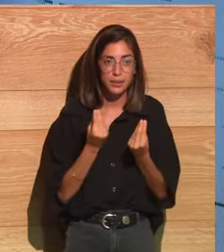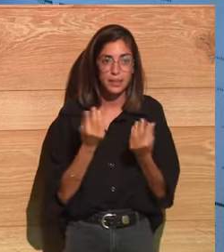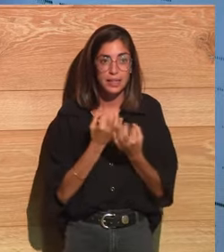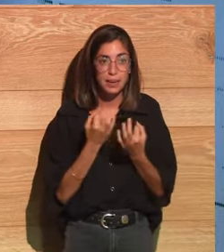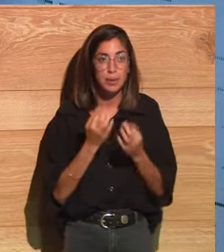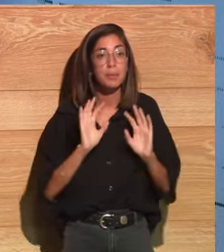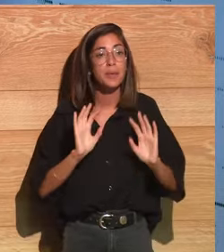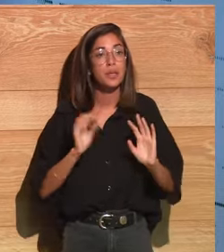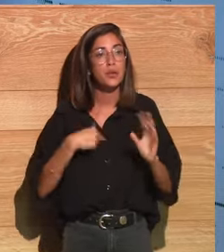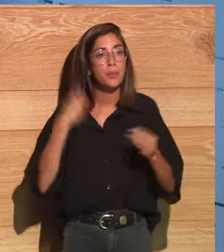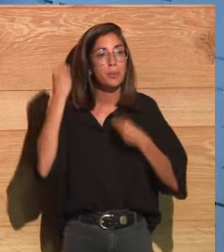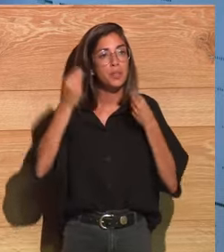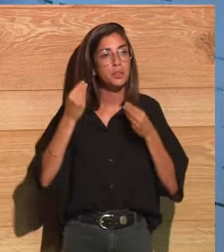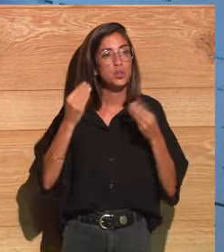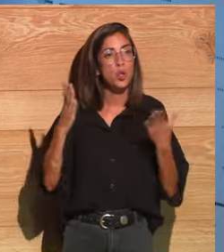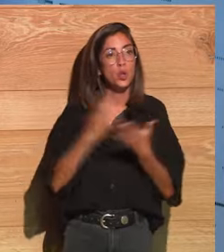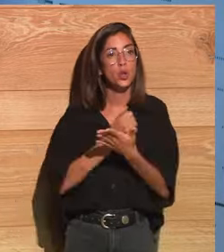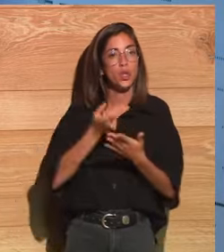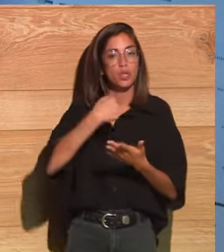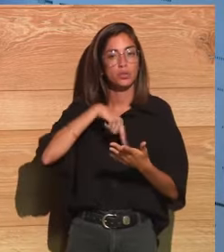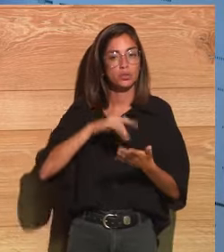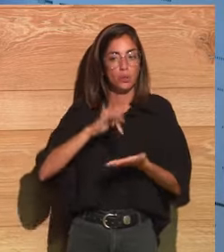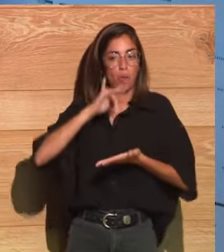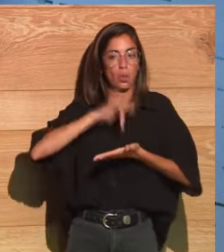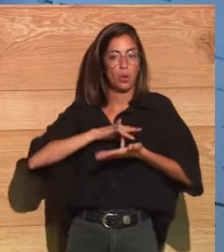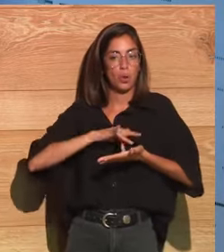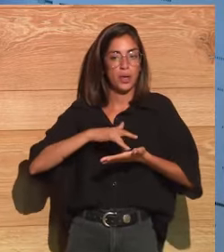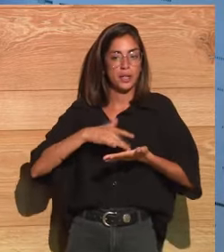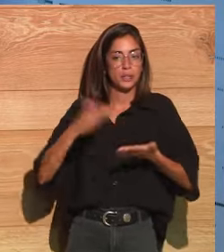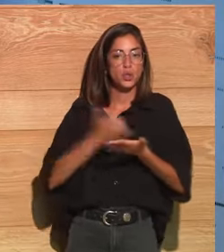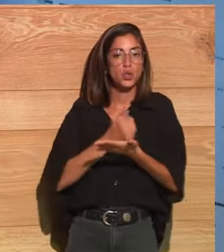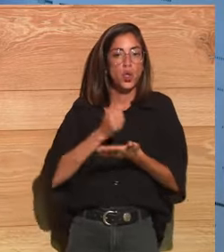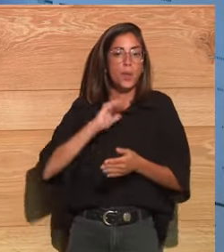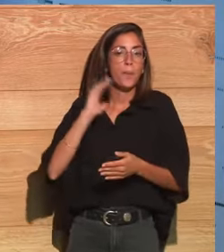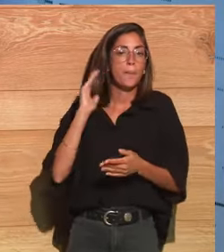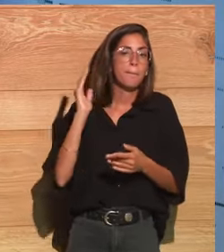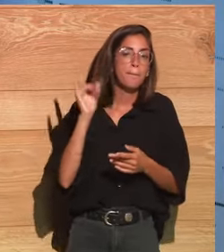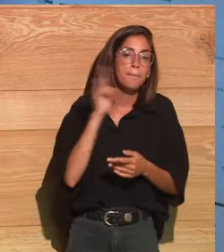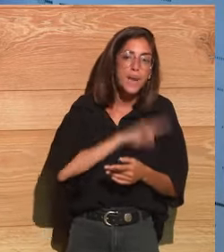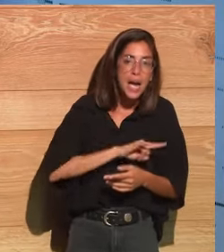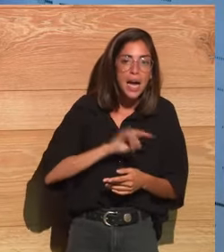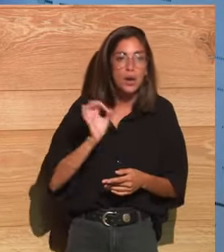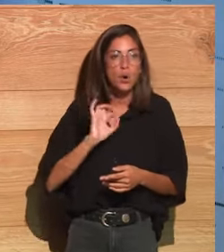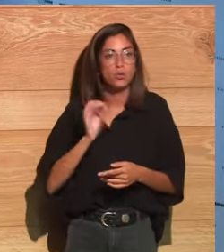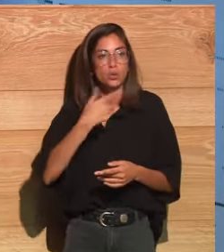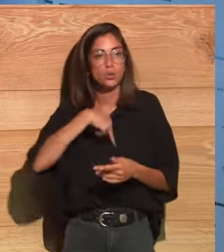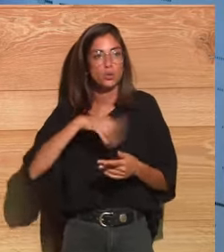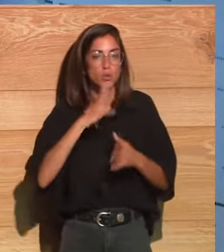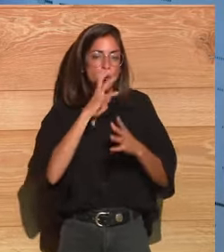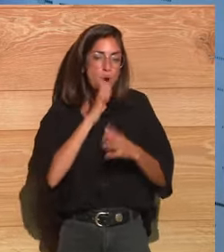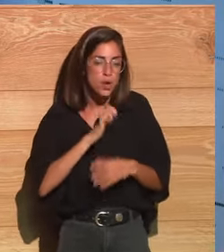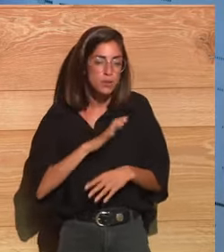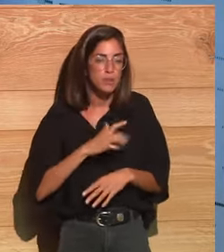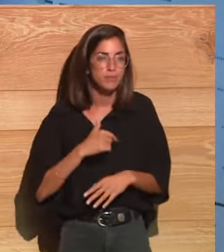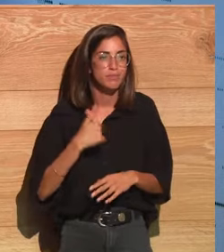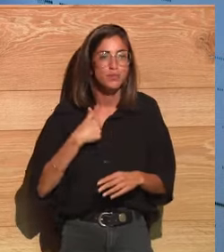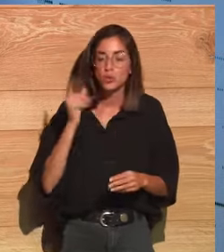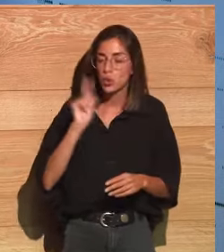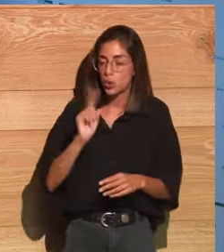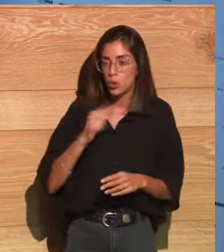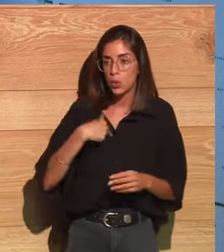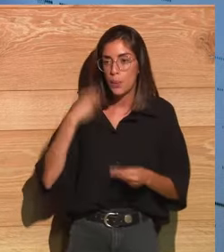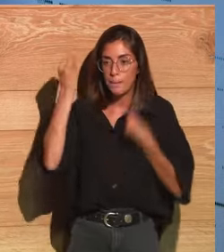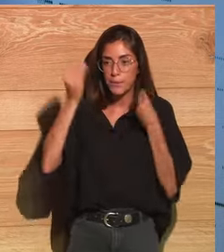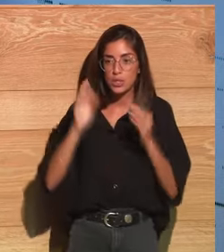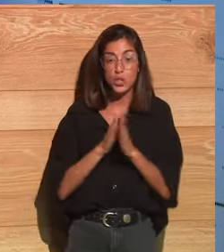pasa es necesariamente signo de que todo va mal y que somos un desastre y que somos una chapuza, no. Creo que este libro trata de